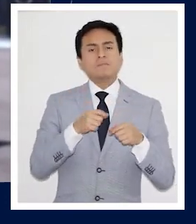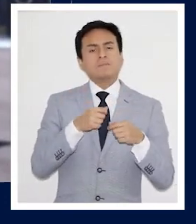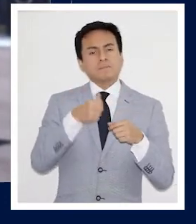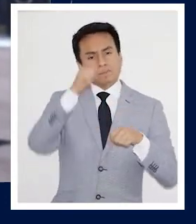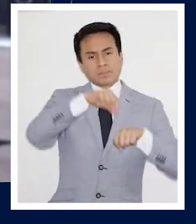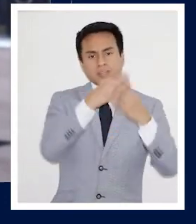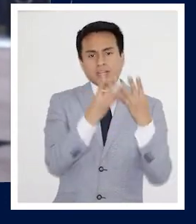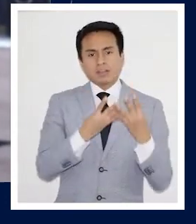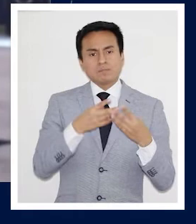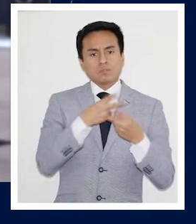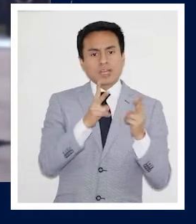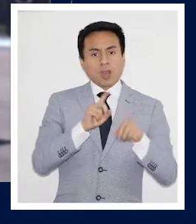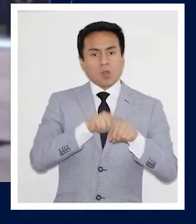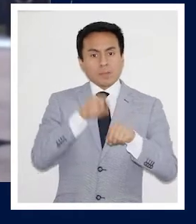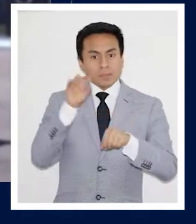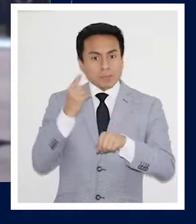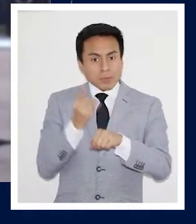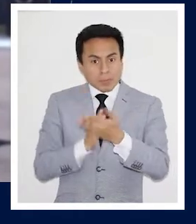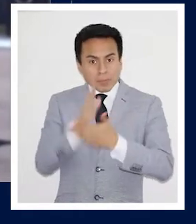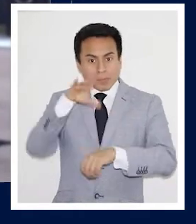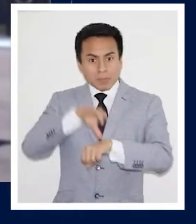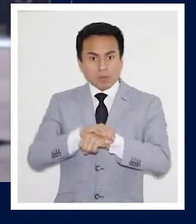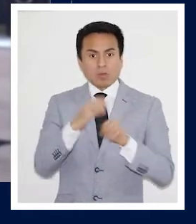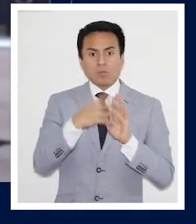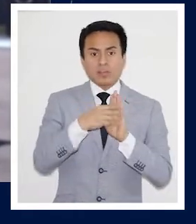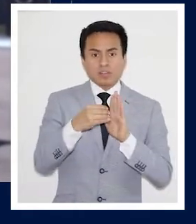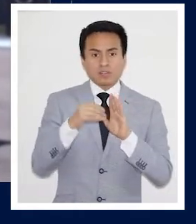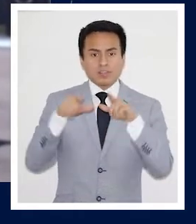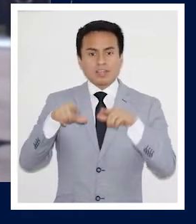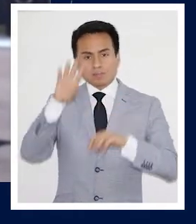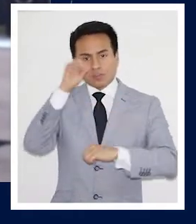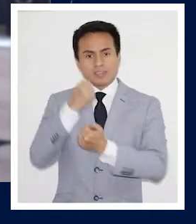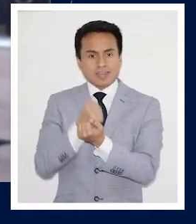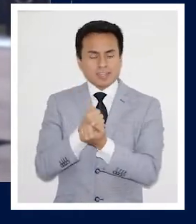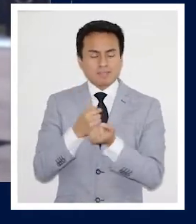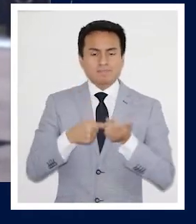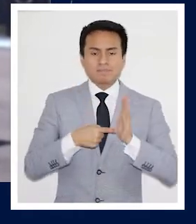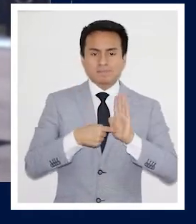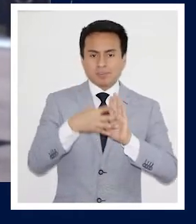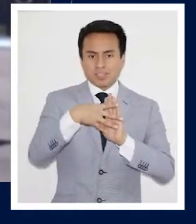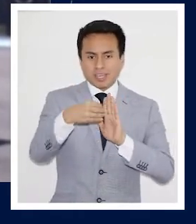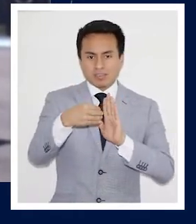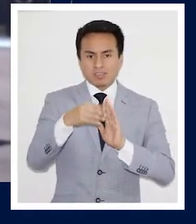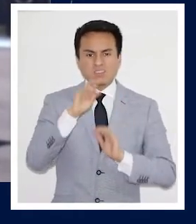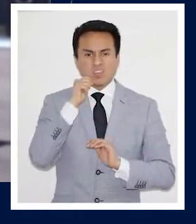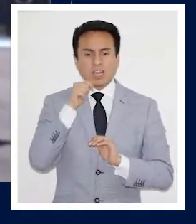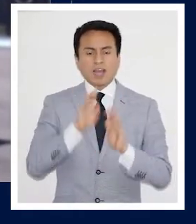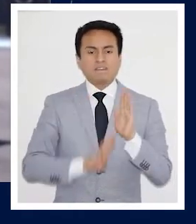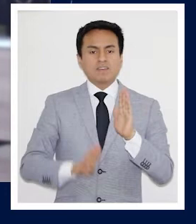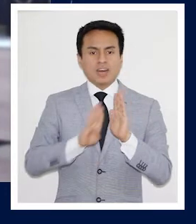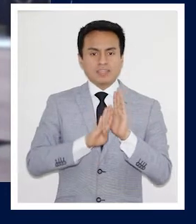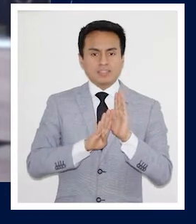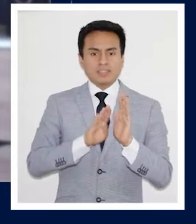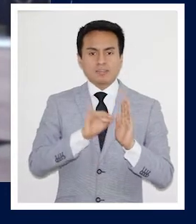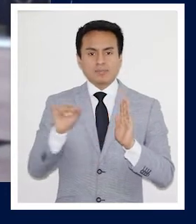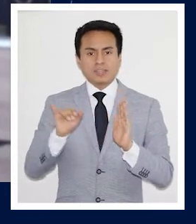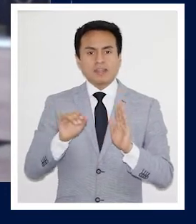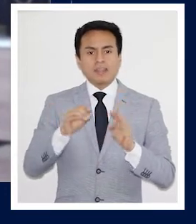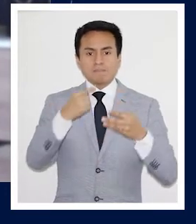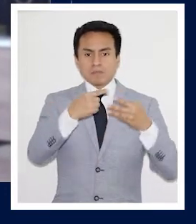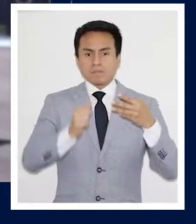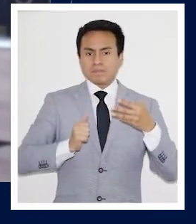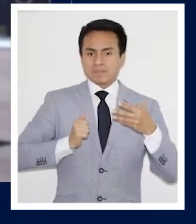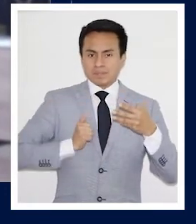defensa penal pública en las primeras horas de la detención o modelo de defensa en unidades policiales. Este modelo sentó las bases para